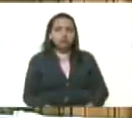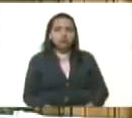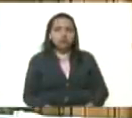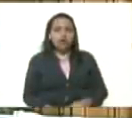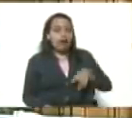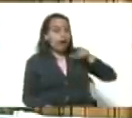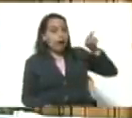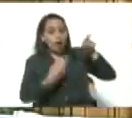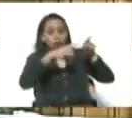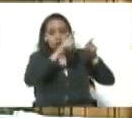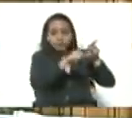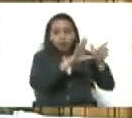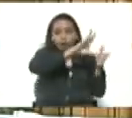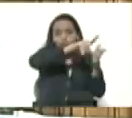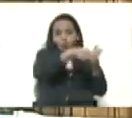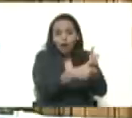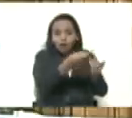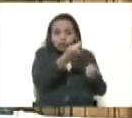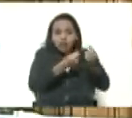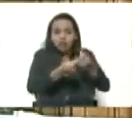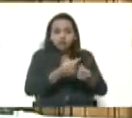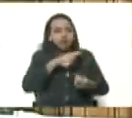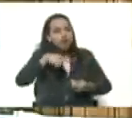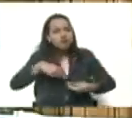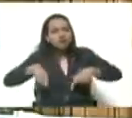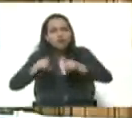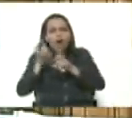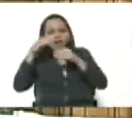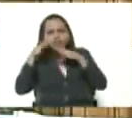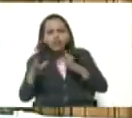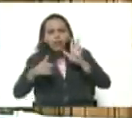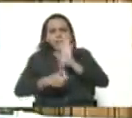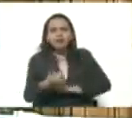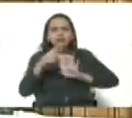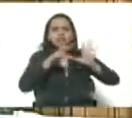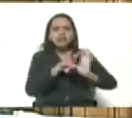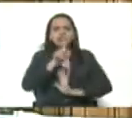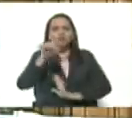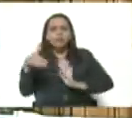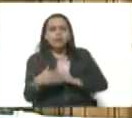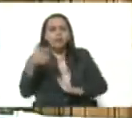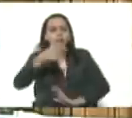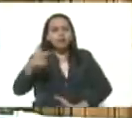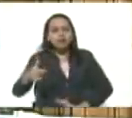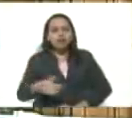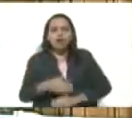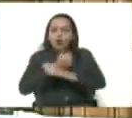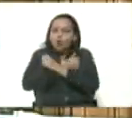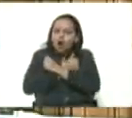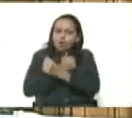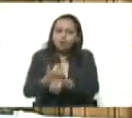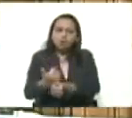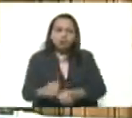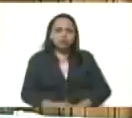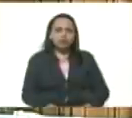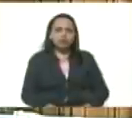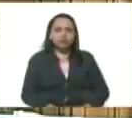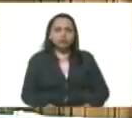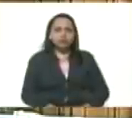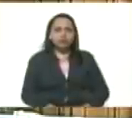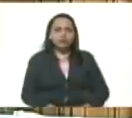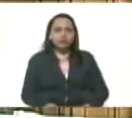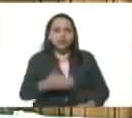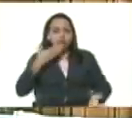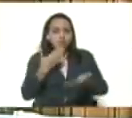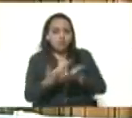robándonos los recursos en el mundo. Hemos atendido a más de 71.000 connacionales con amor. La prueba